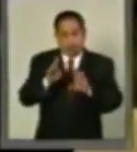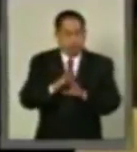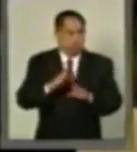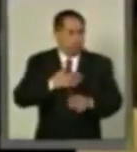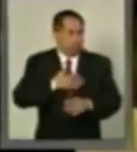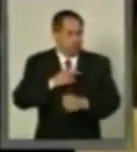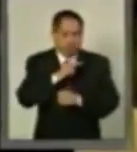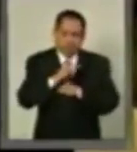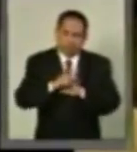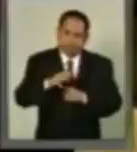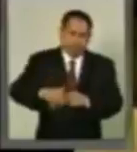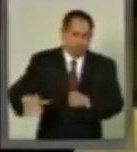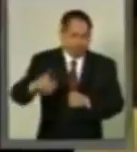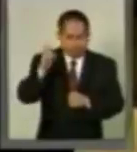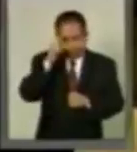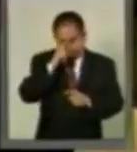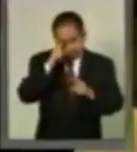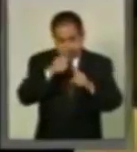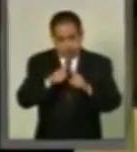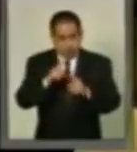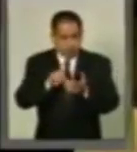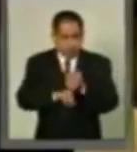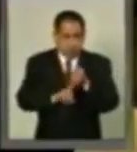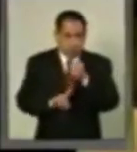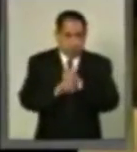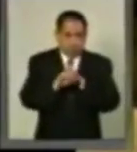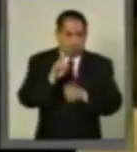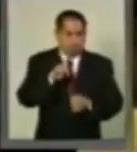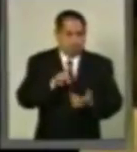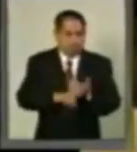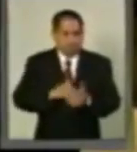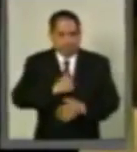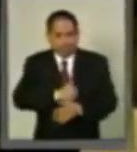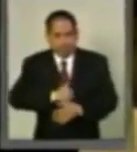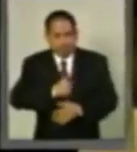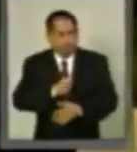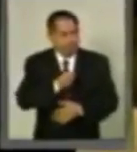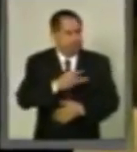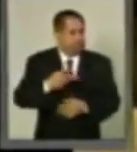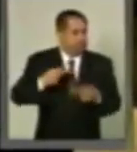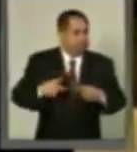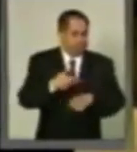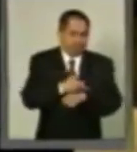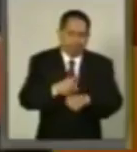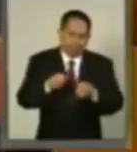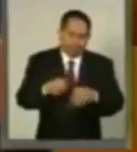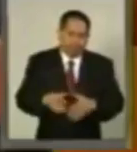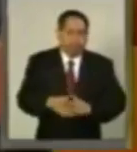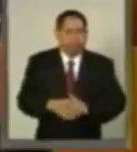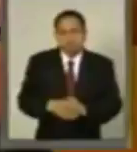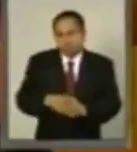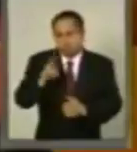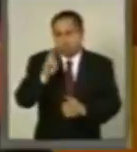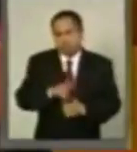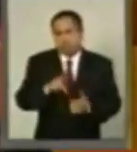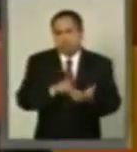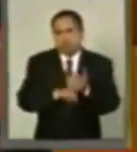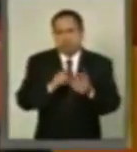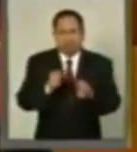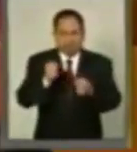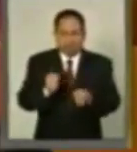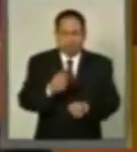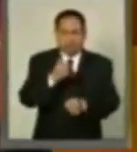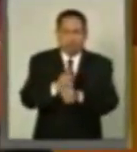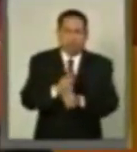nuestro país y de una problemática que lastima y lacera a todas las familias de los mexicanos, que efectivamente es el tema de la